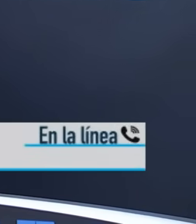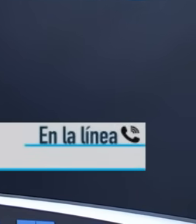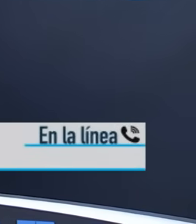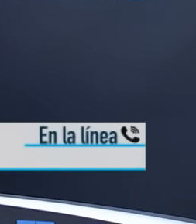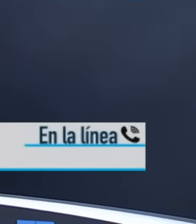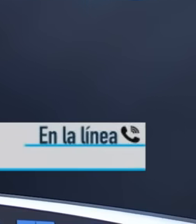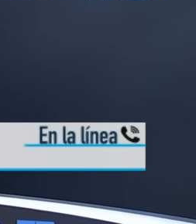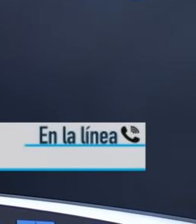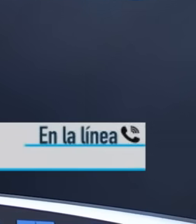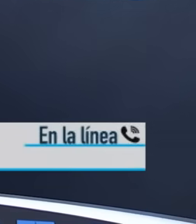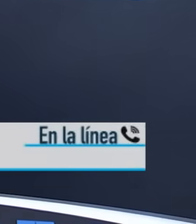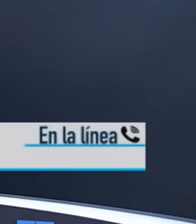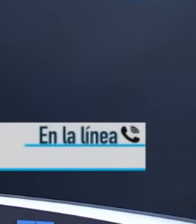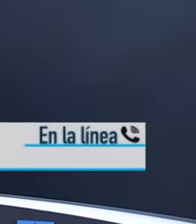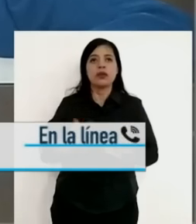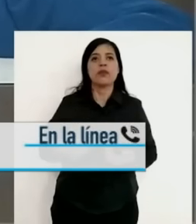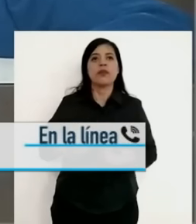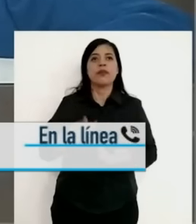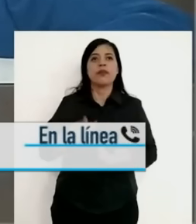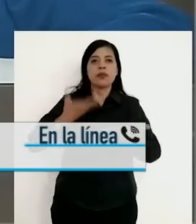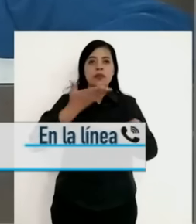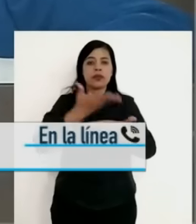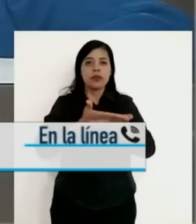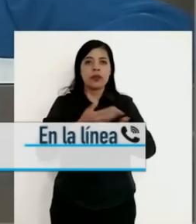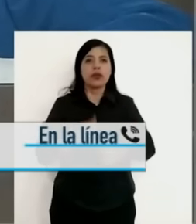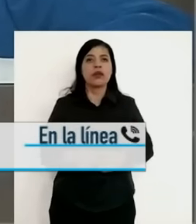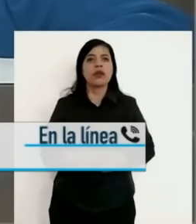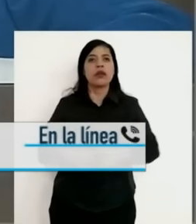a ver, si no los, como se los echan para atrás,